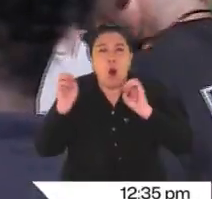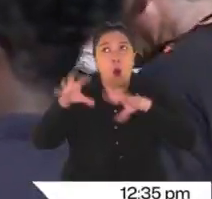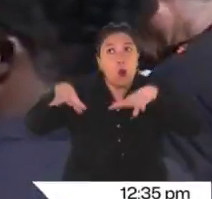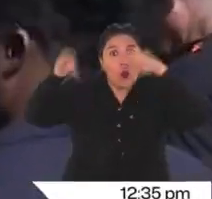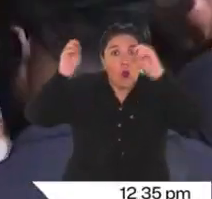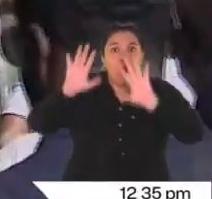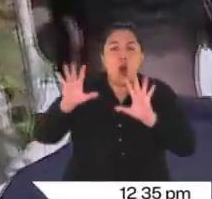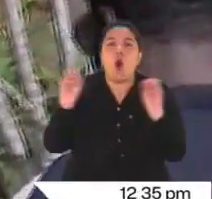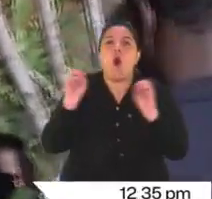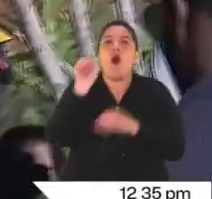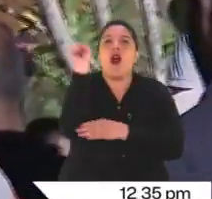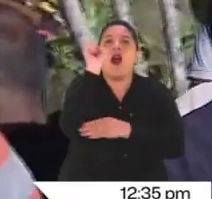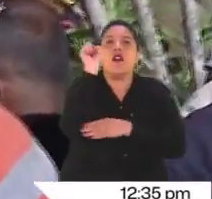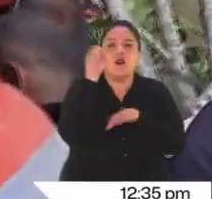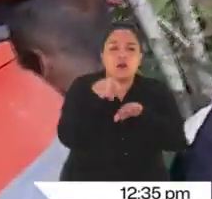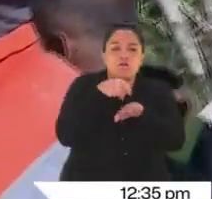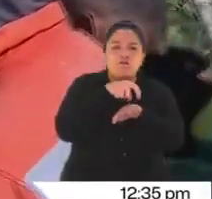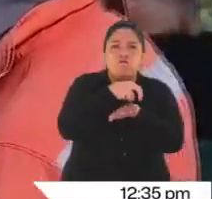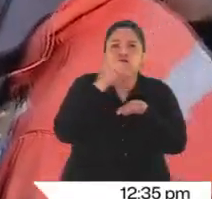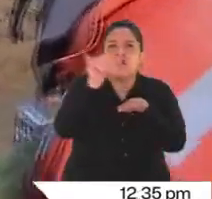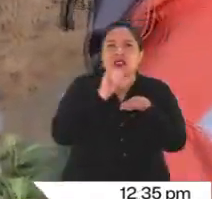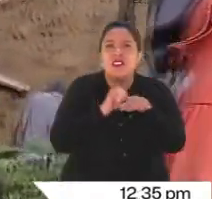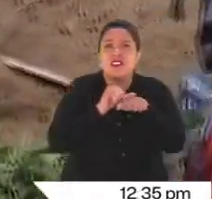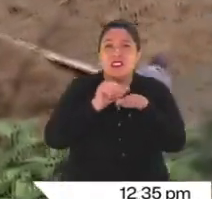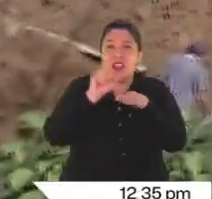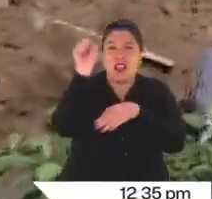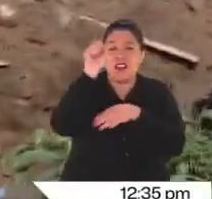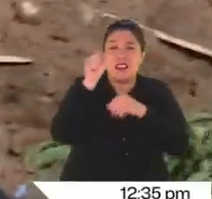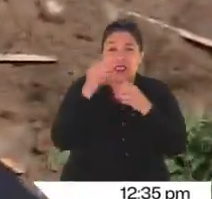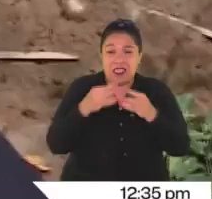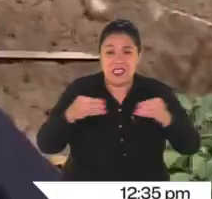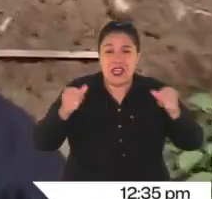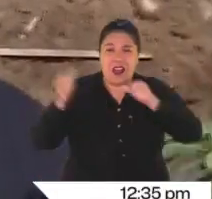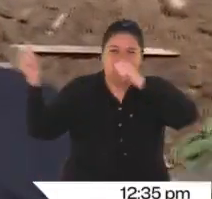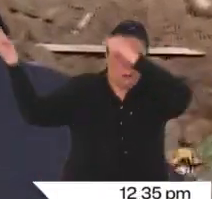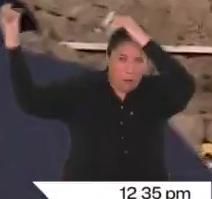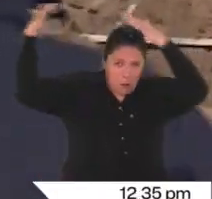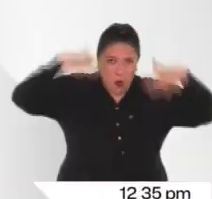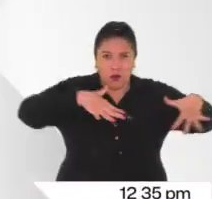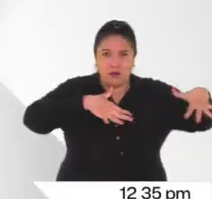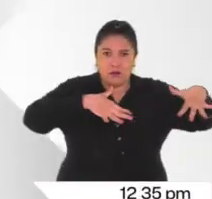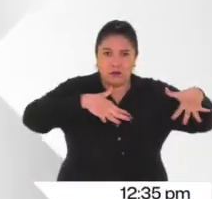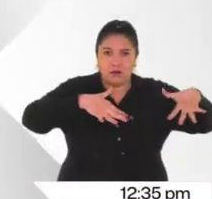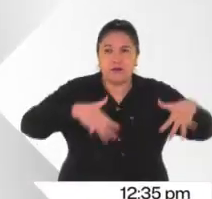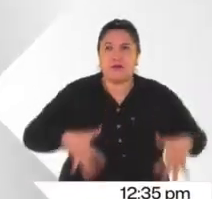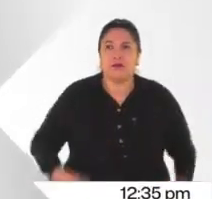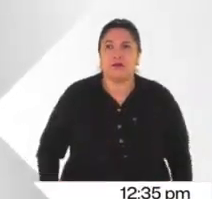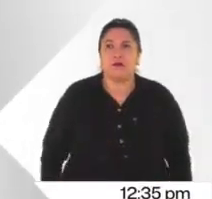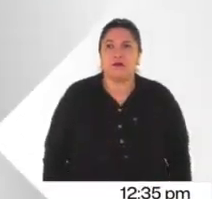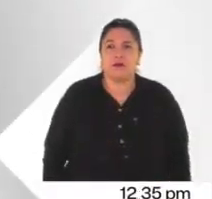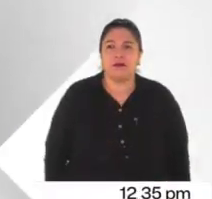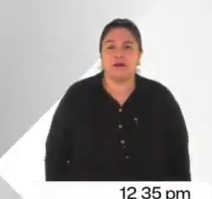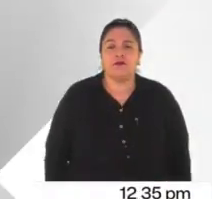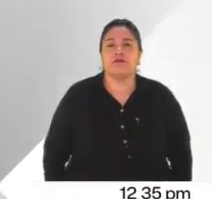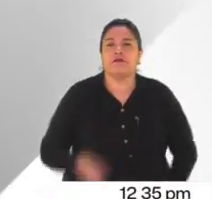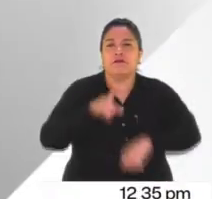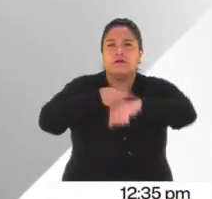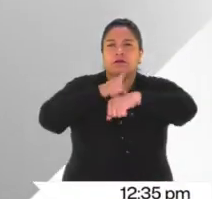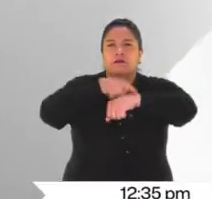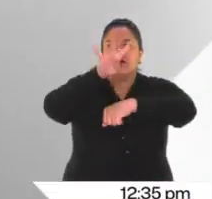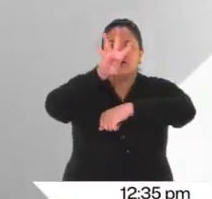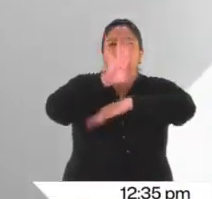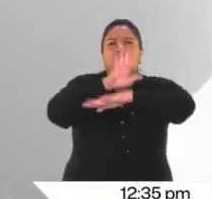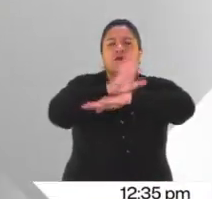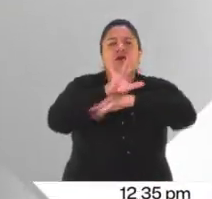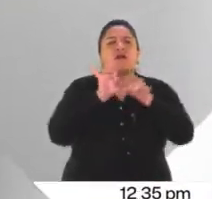en los vehículos y la tierra les cayó, por supuesto, encima. Eran las 4 de la tarde del viernes